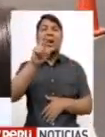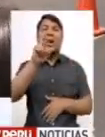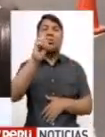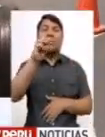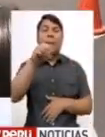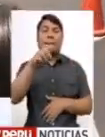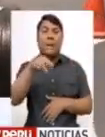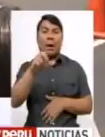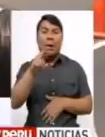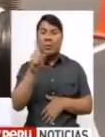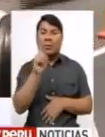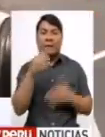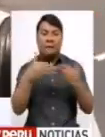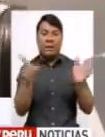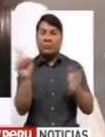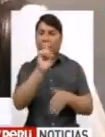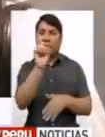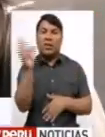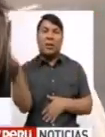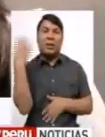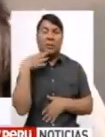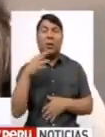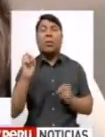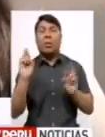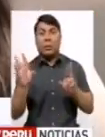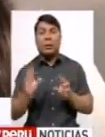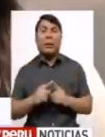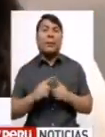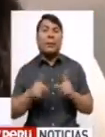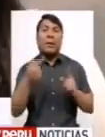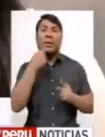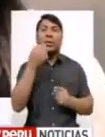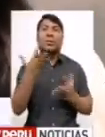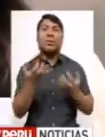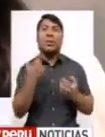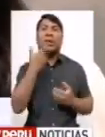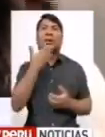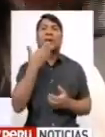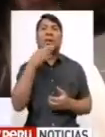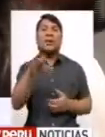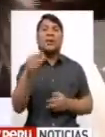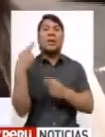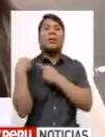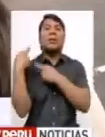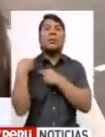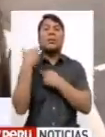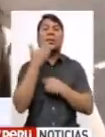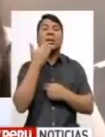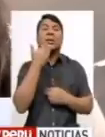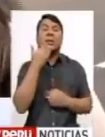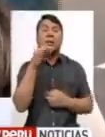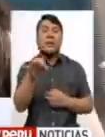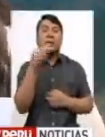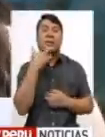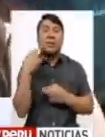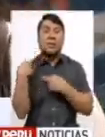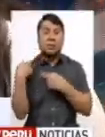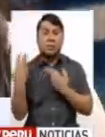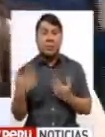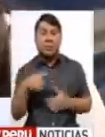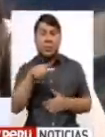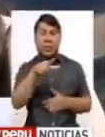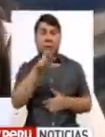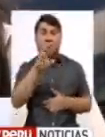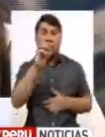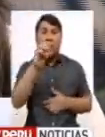un responsable, dos, tres, no me importa, pero yo quiero que haya responsables y recién ahí, si Larcomar es responsable, no tienen por qué abrir sus